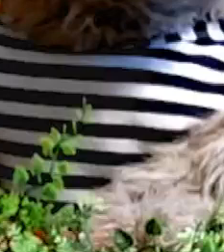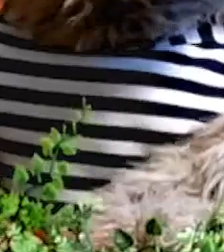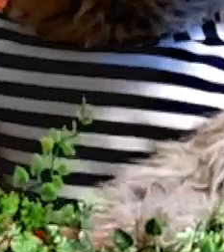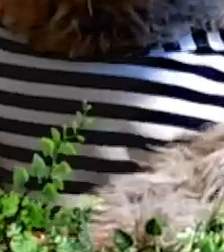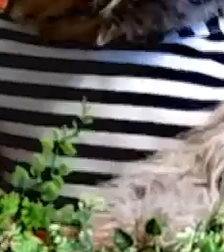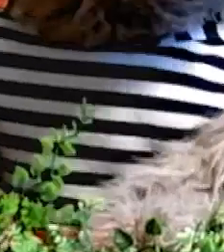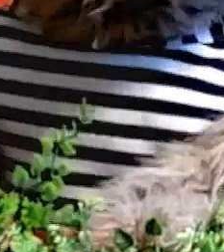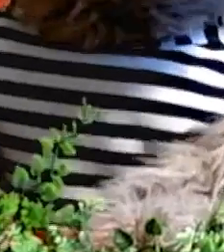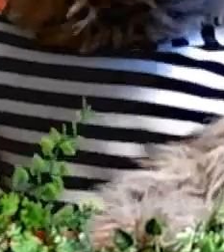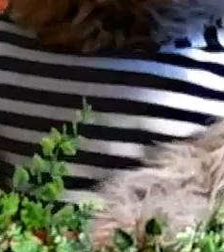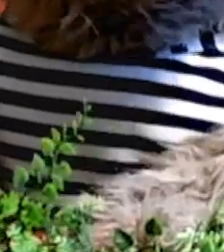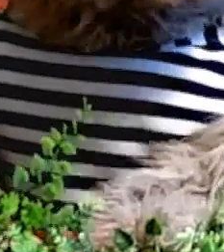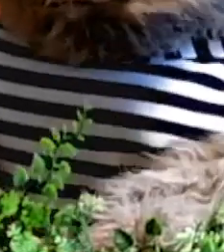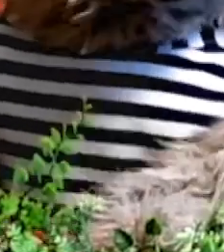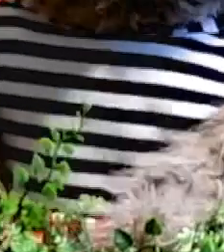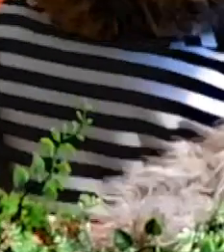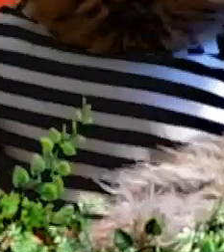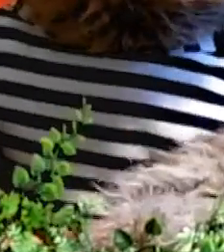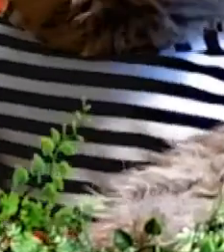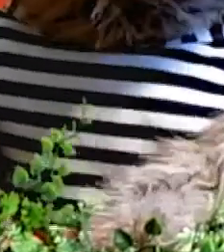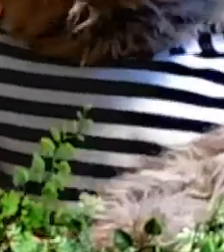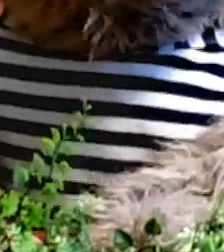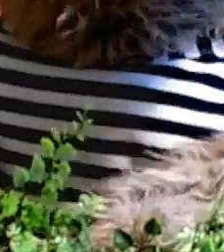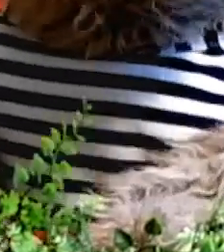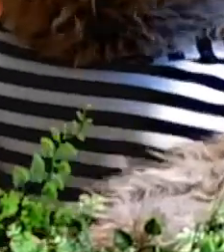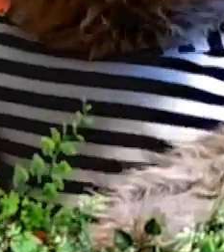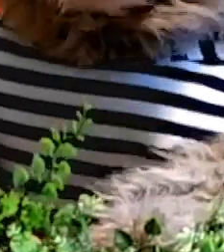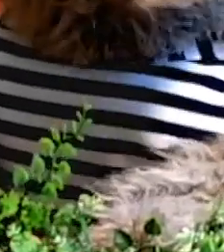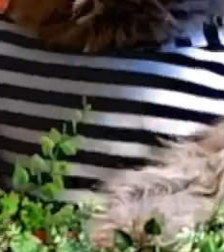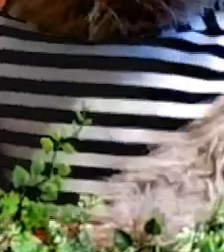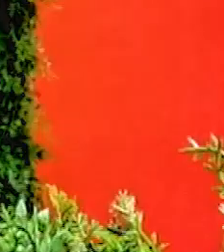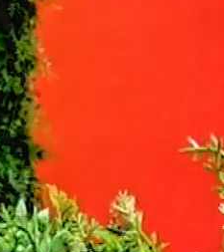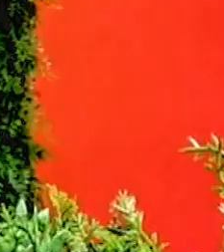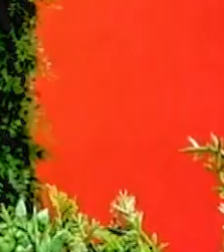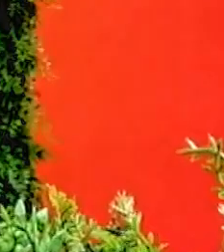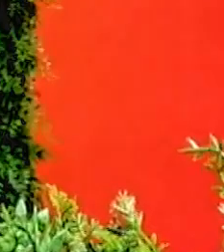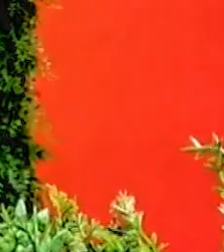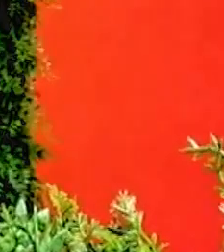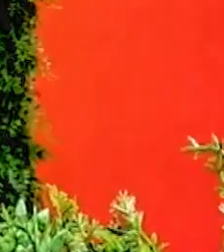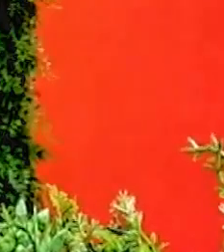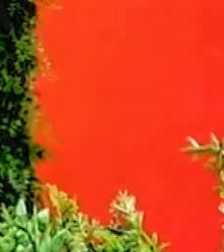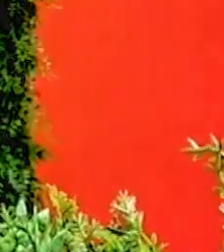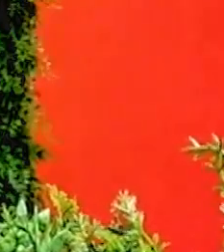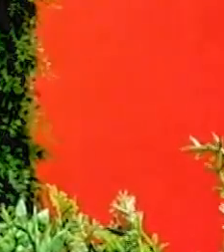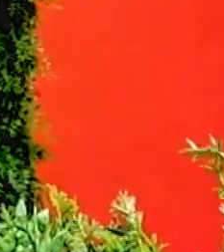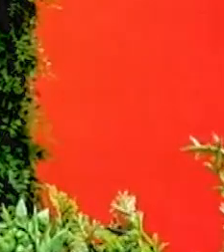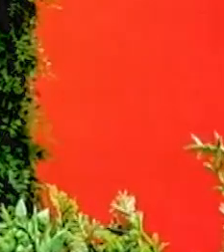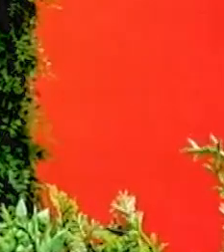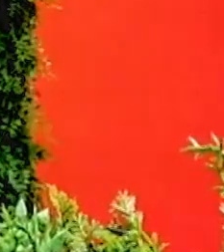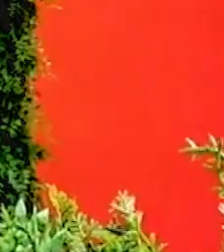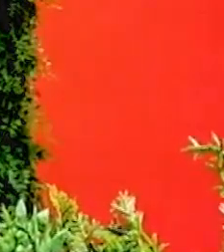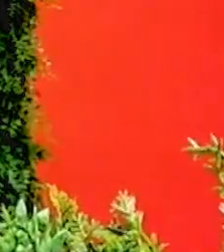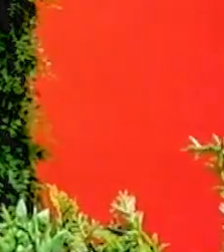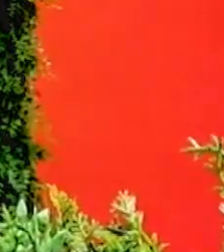tracto intestinal de muchos organismos que viven en los lechos de los ríos. Entonces, si los peces